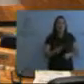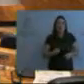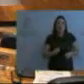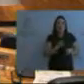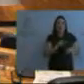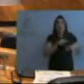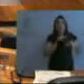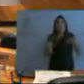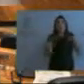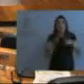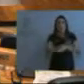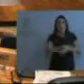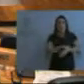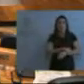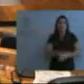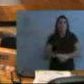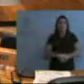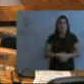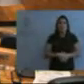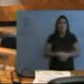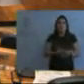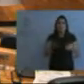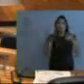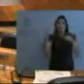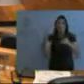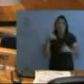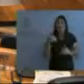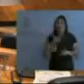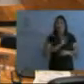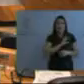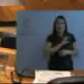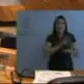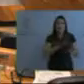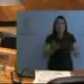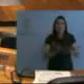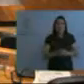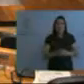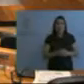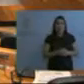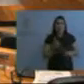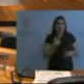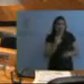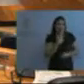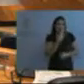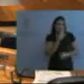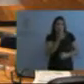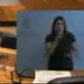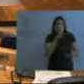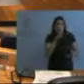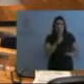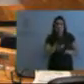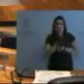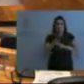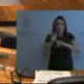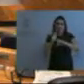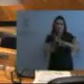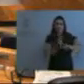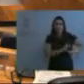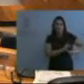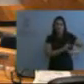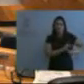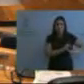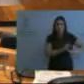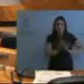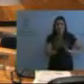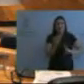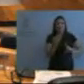Consejo de Gobierno. Sí, gracias, señor presidente. Señoría, permítame que niegue la mayor, porque para que haya discriminación tiene que haber un